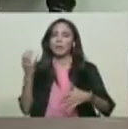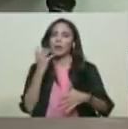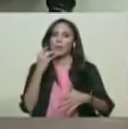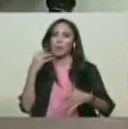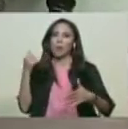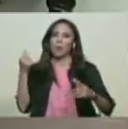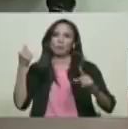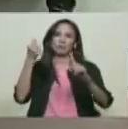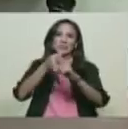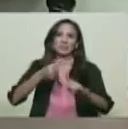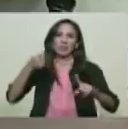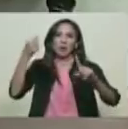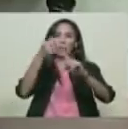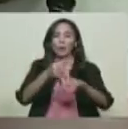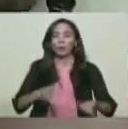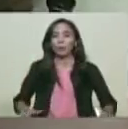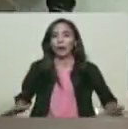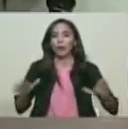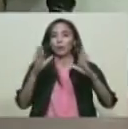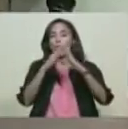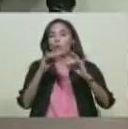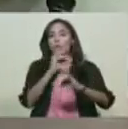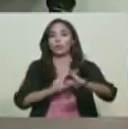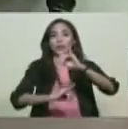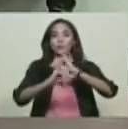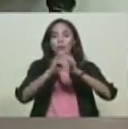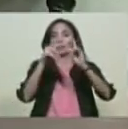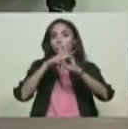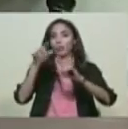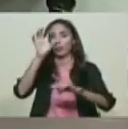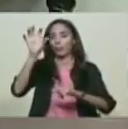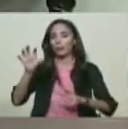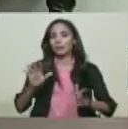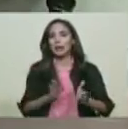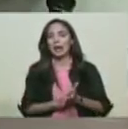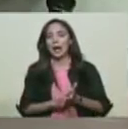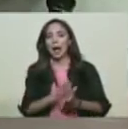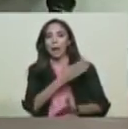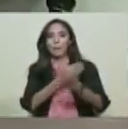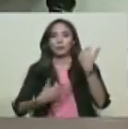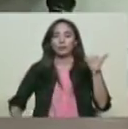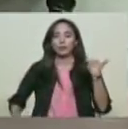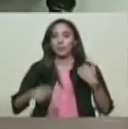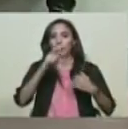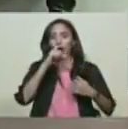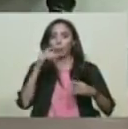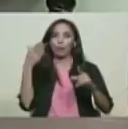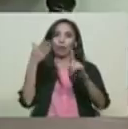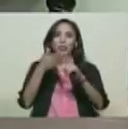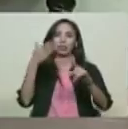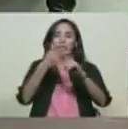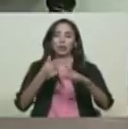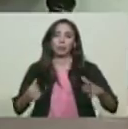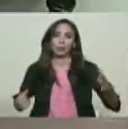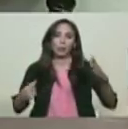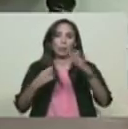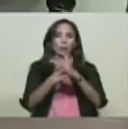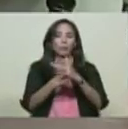unas griterías, y el show internacional. Maduro irrespetó la Asamblea Nacional, porque nos van a decir al